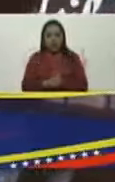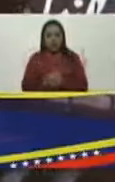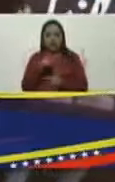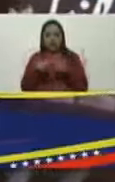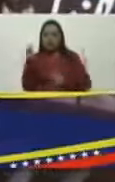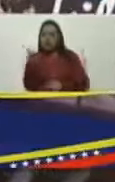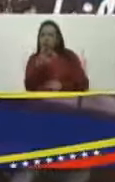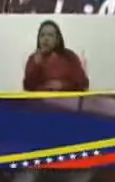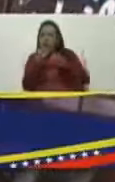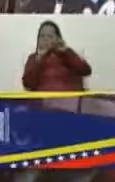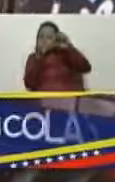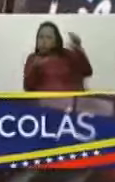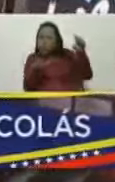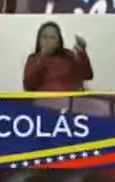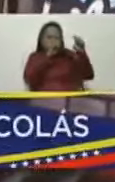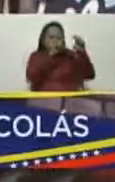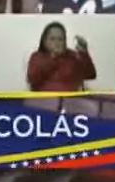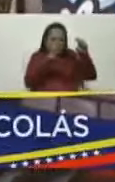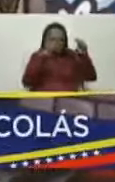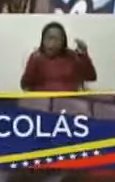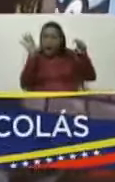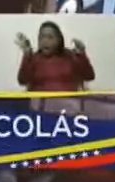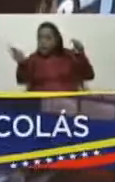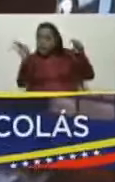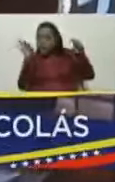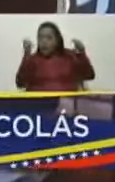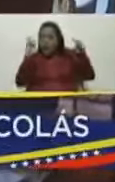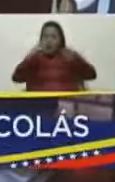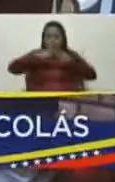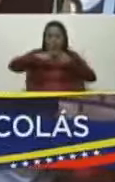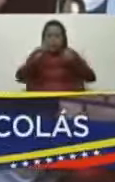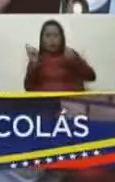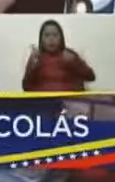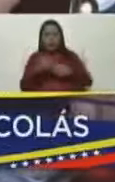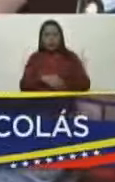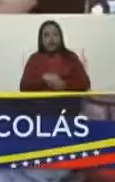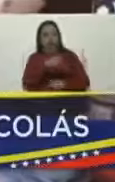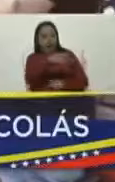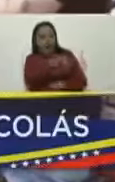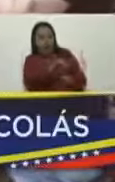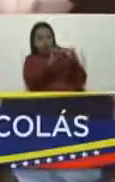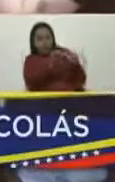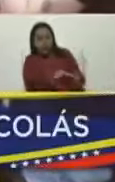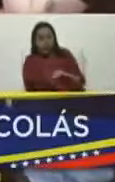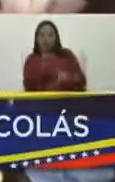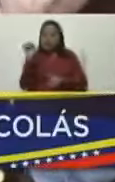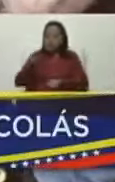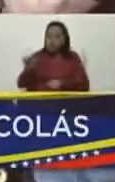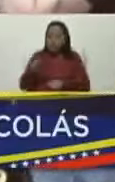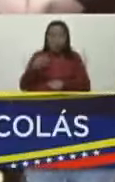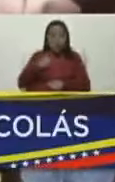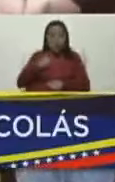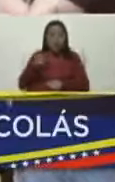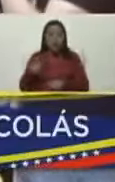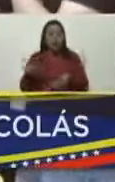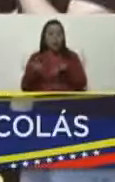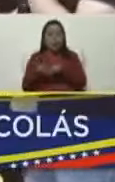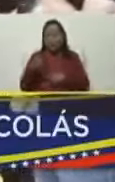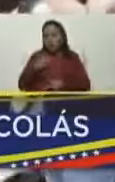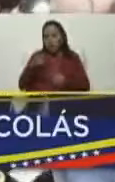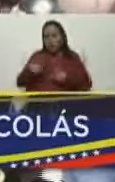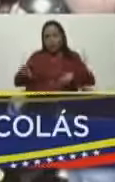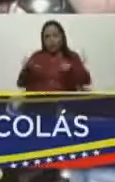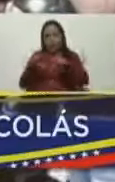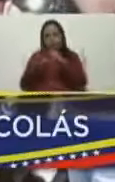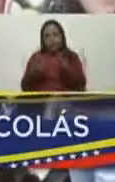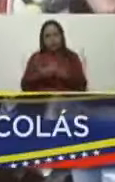busca en el mapa cualquier vehículo y lo desbloquea como yo hice ahorita en este momento. Ah, el vehículo está estacionado. Sí, total, como eso cualquier parte del mundo. Eso